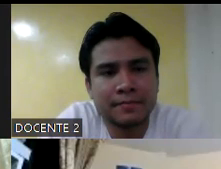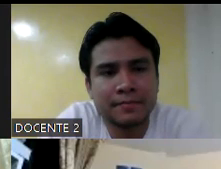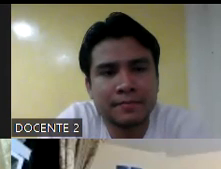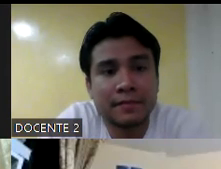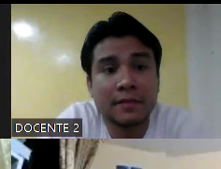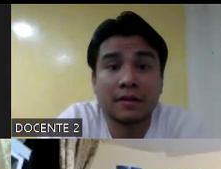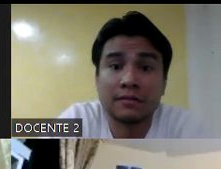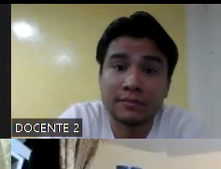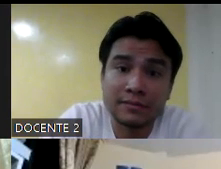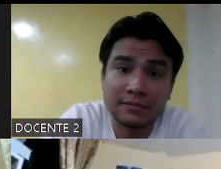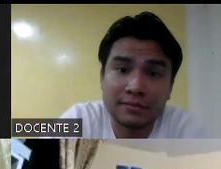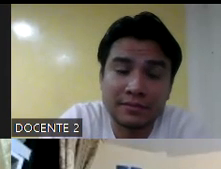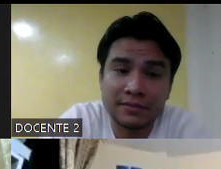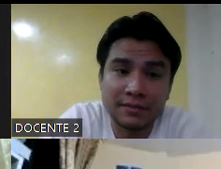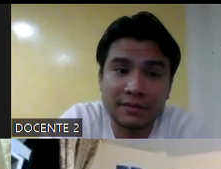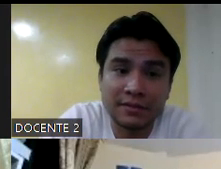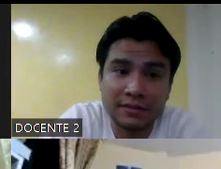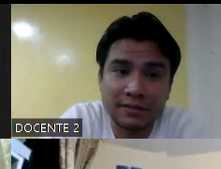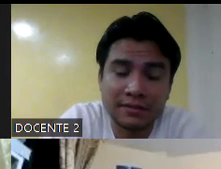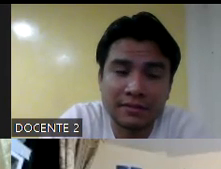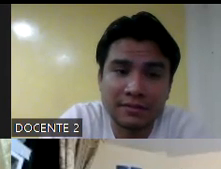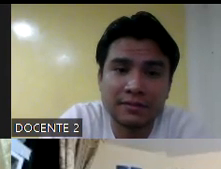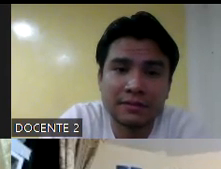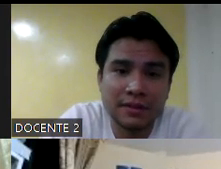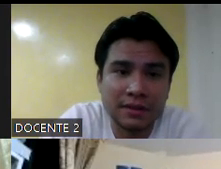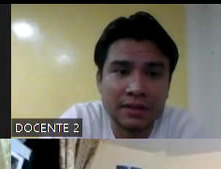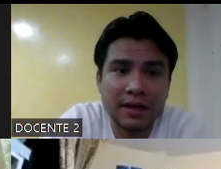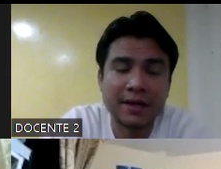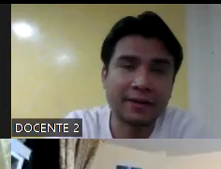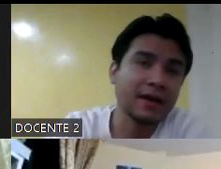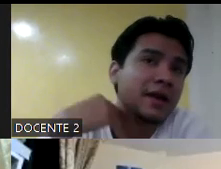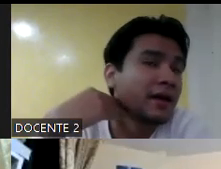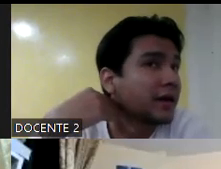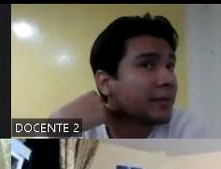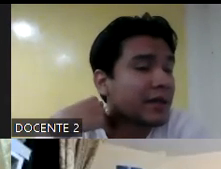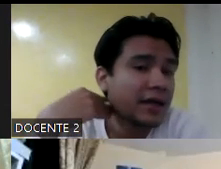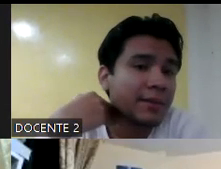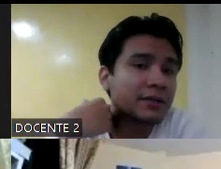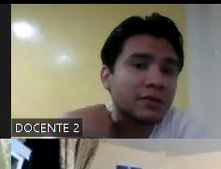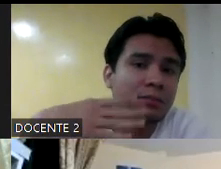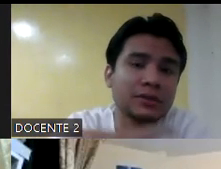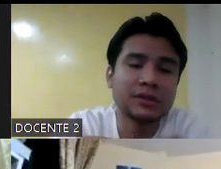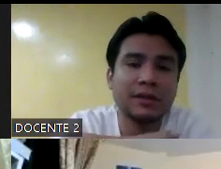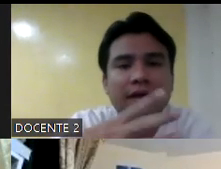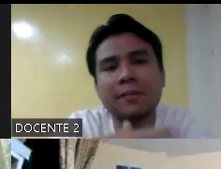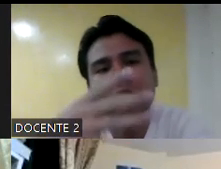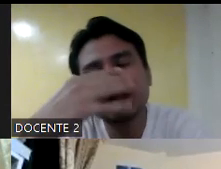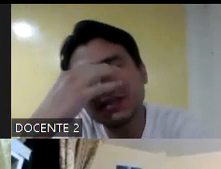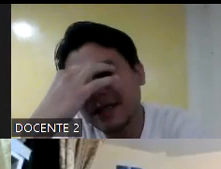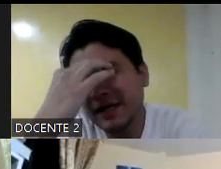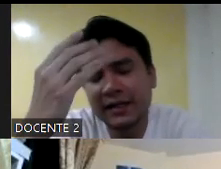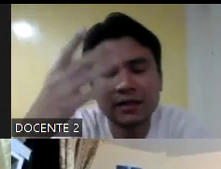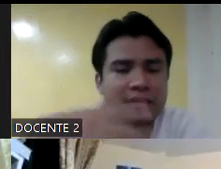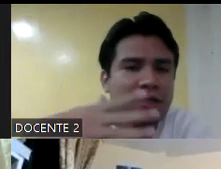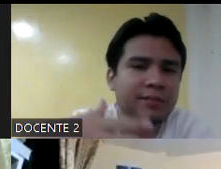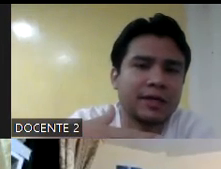le afecta tanto darle el Buprex? Porque ya le he explicado a los doctores igualmente. Ya verán. El medicamento, de ejemplo, usted